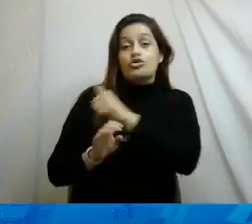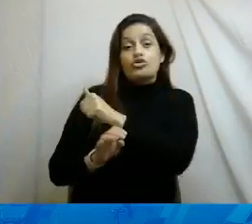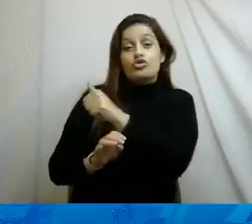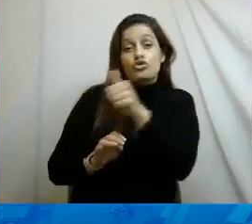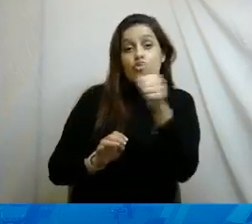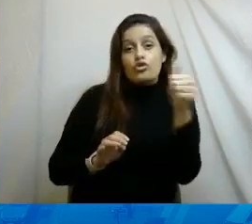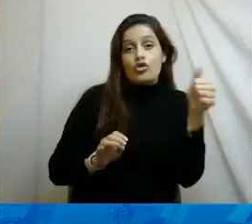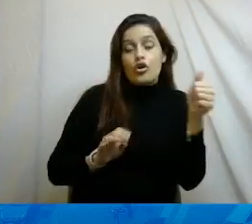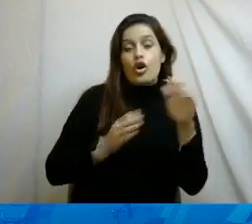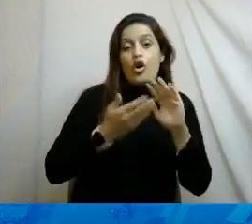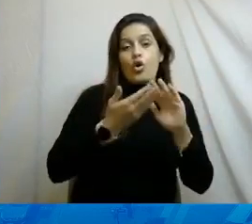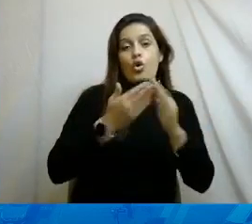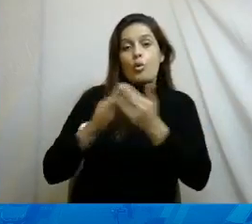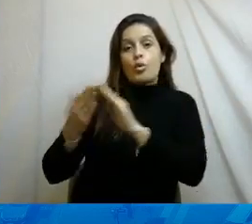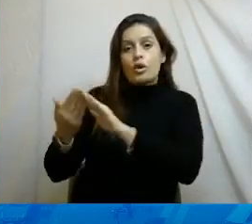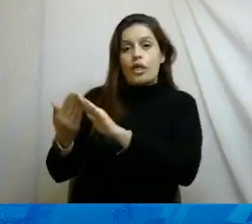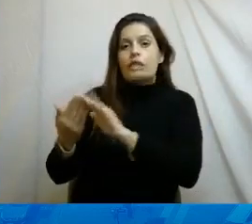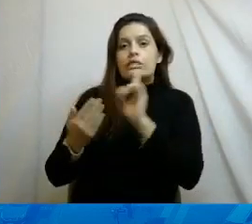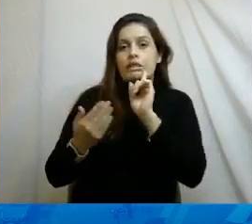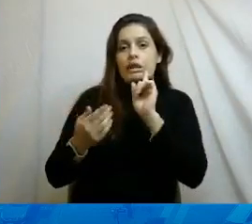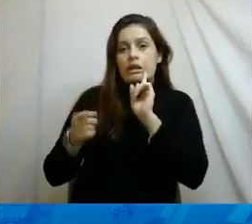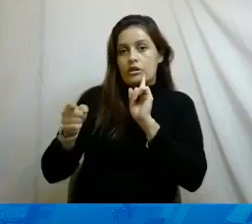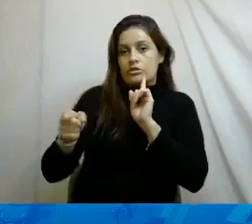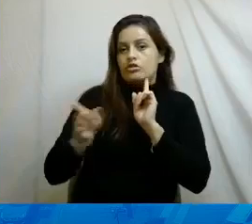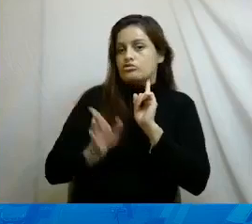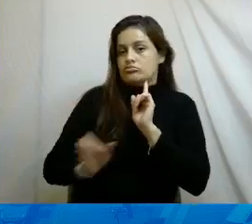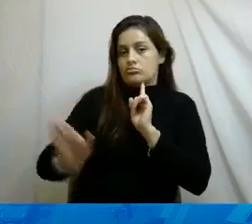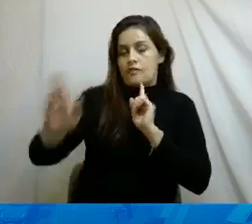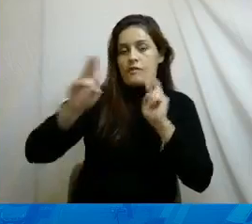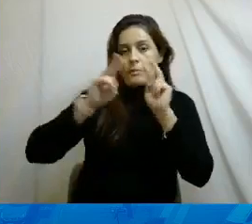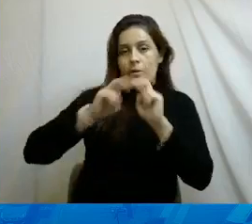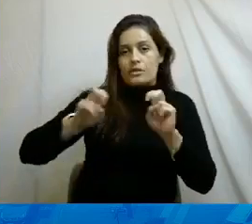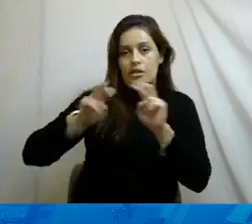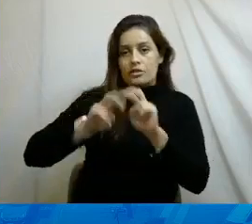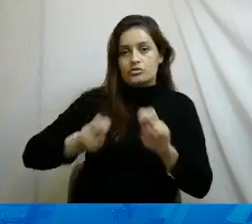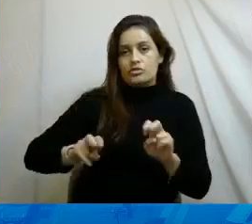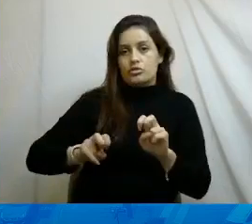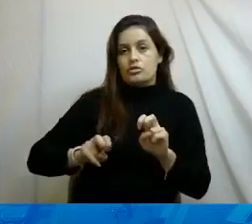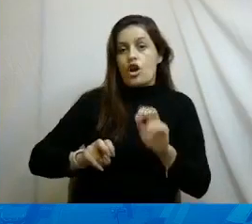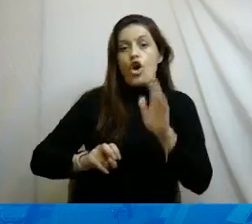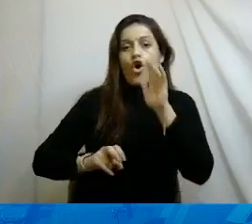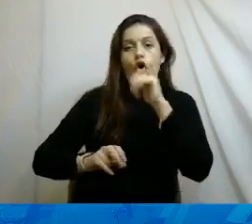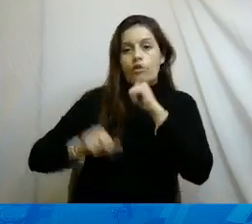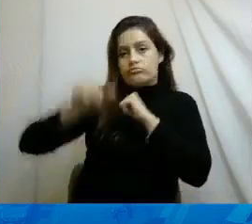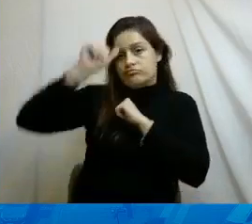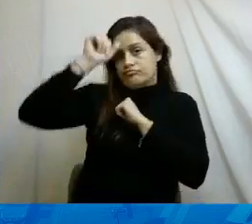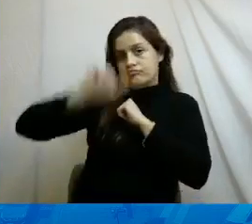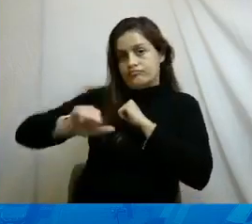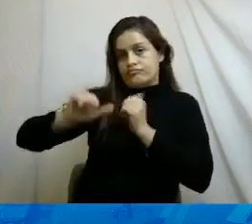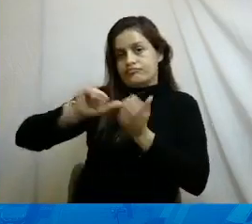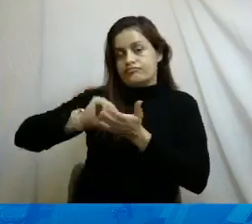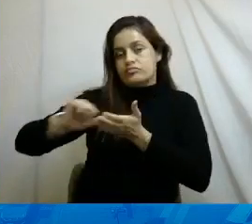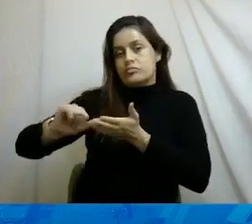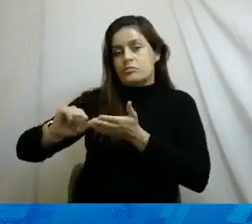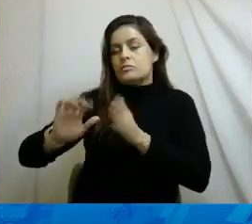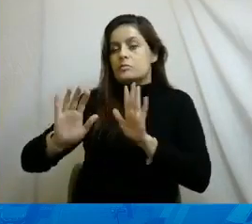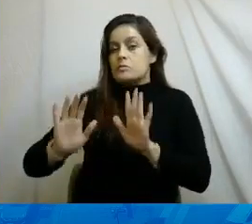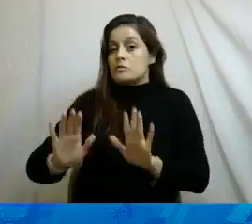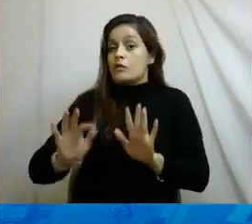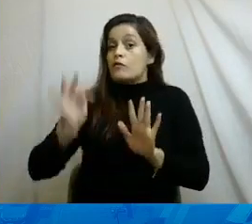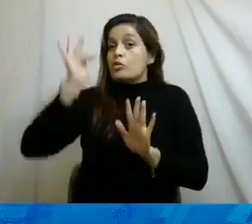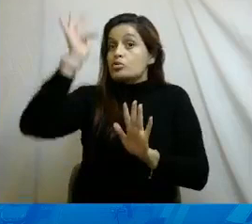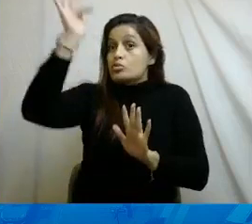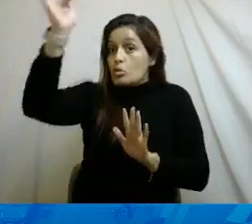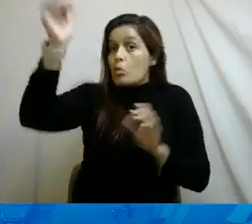melipillana se entere de que eso está en investigación y que no hay ningún tipo de sanción en ese sentido. No digo que no las haya en el